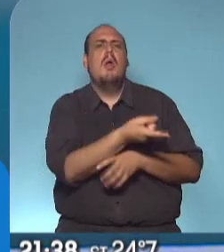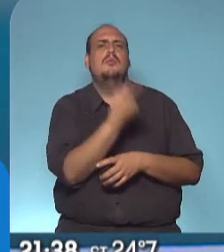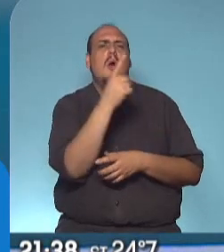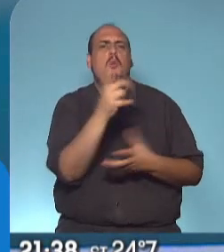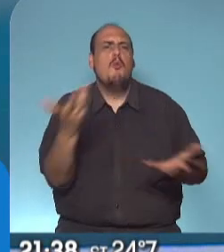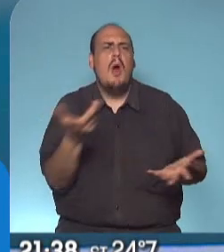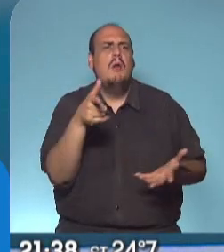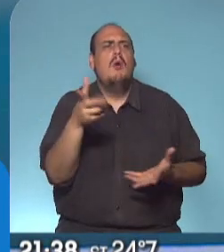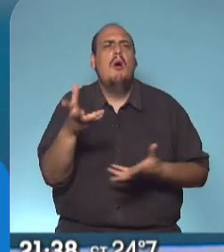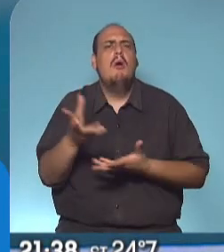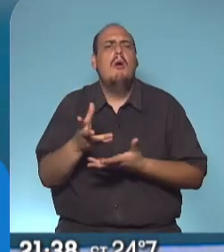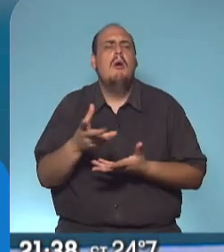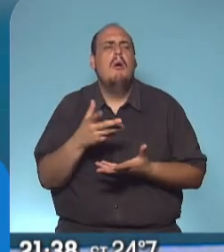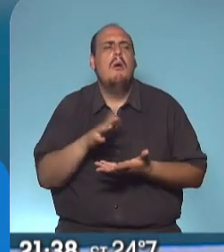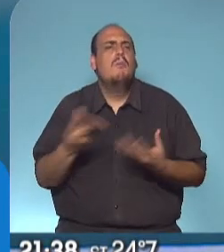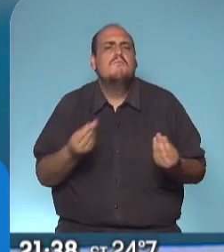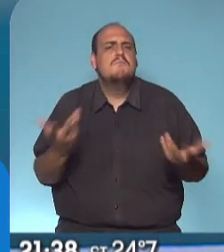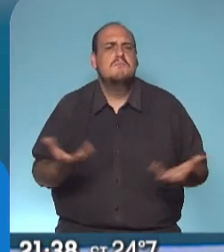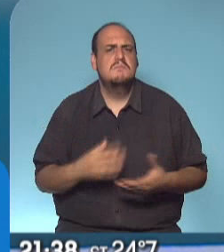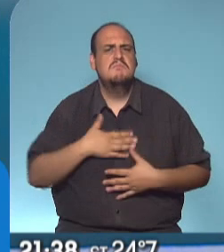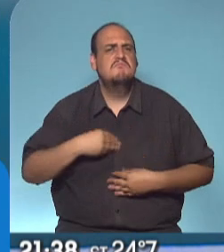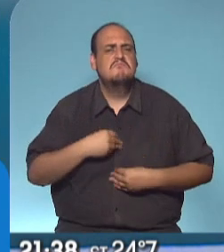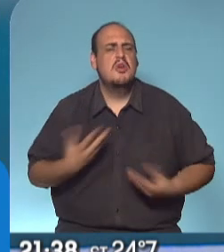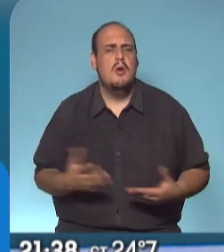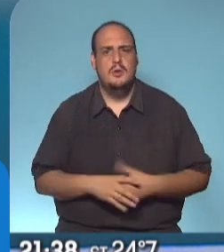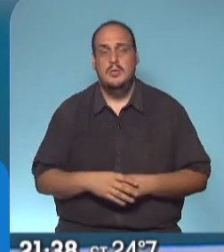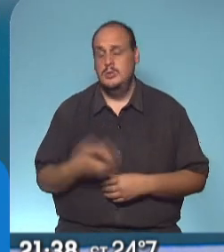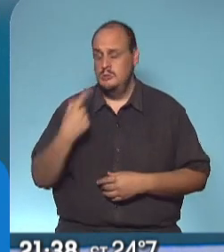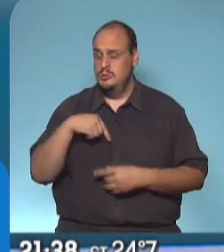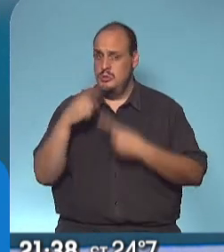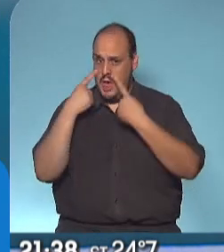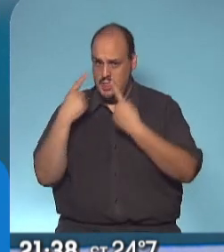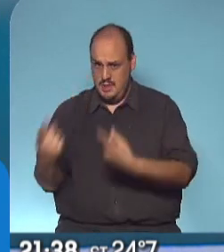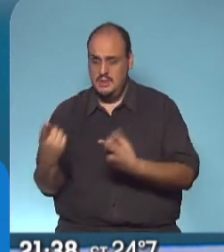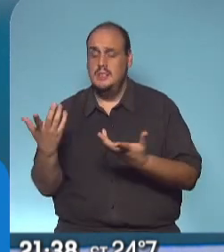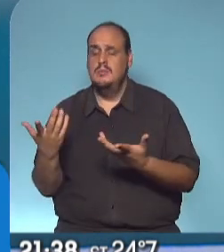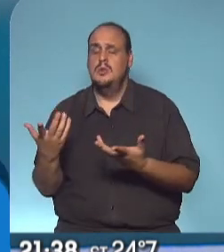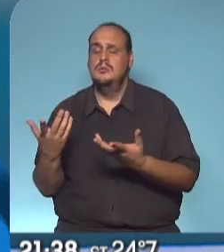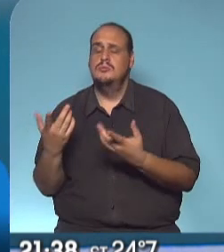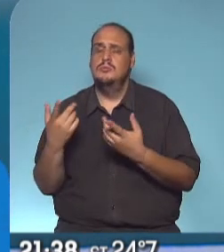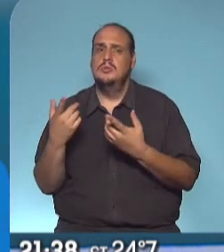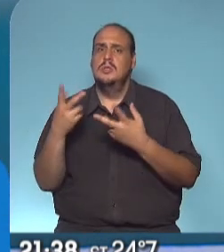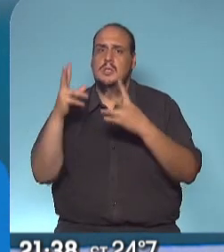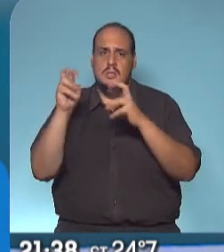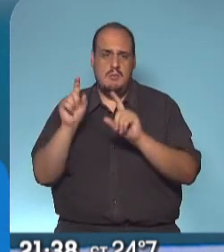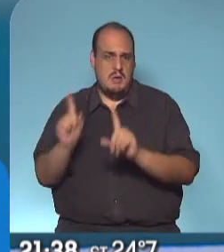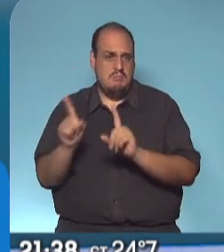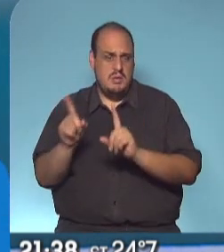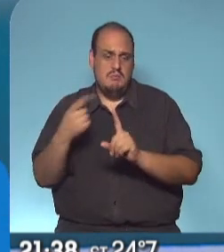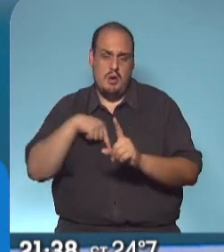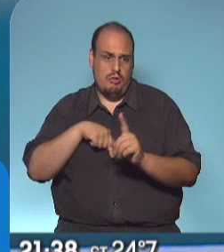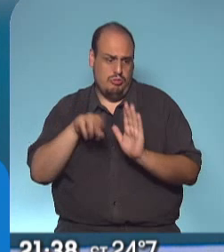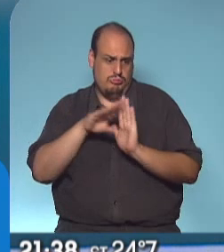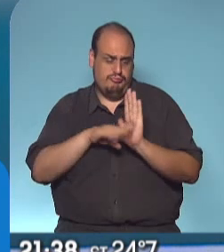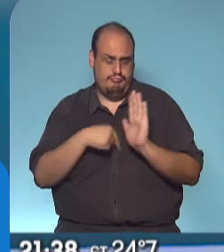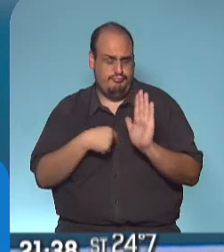lo recibiste? Bueno, las atendimos por los canales que tenemos que atender,